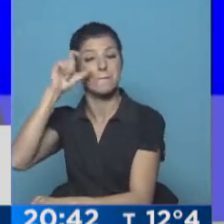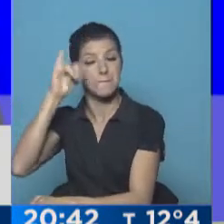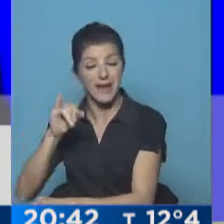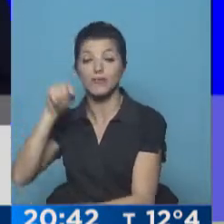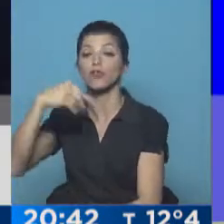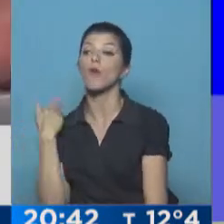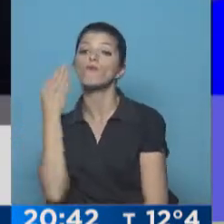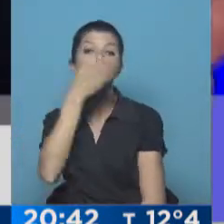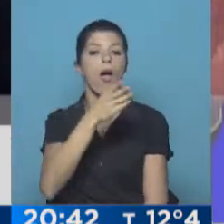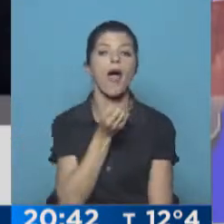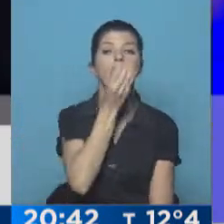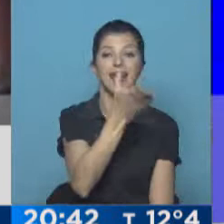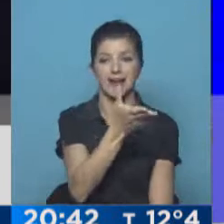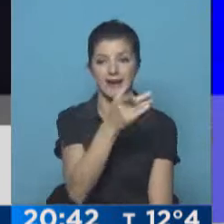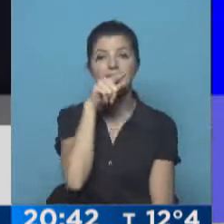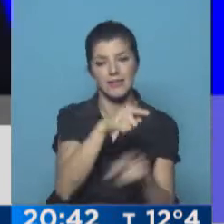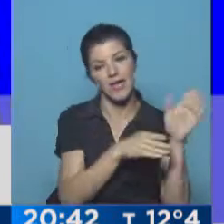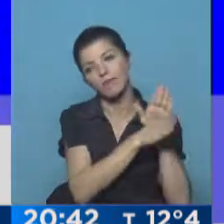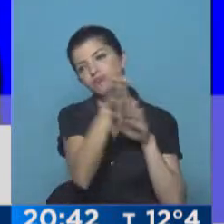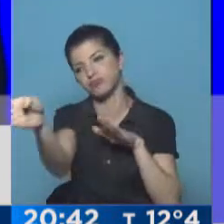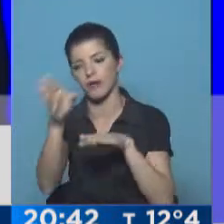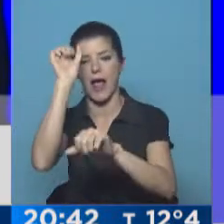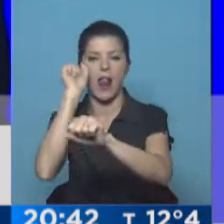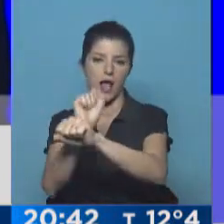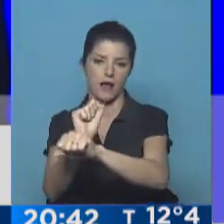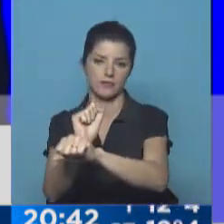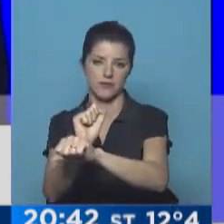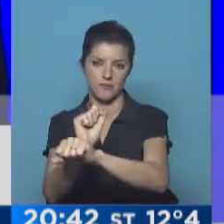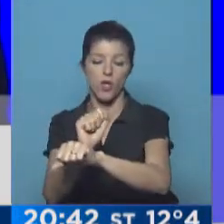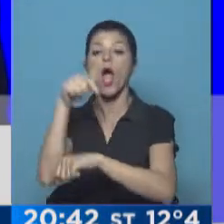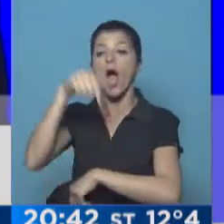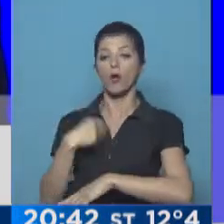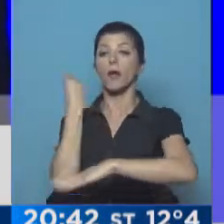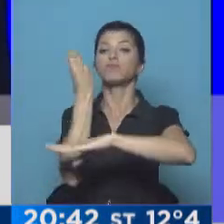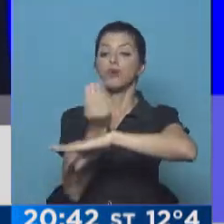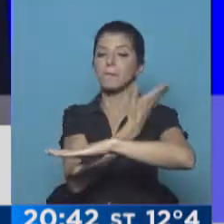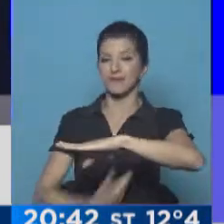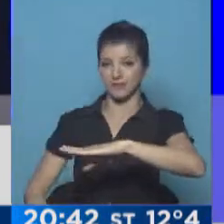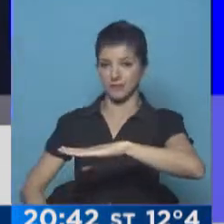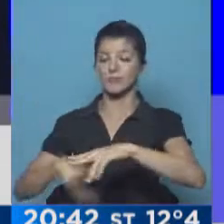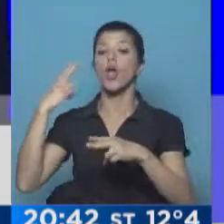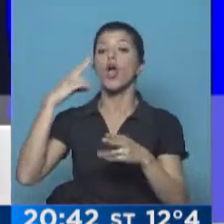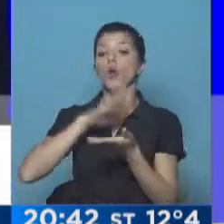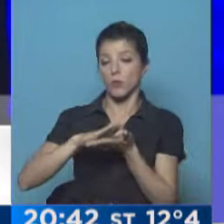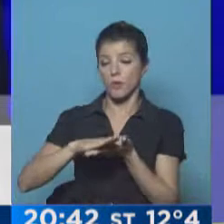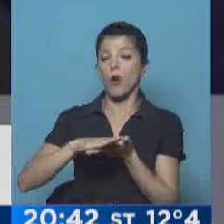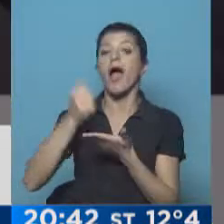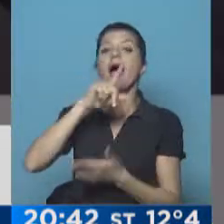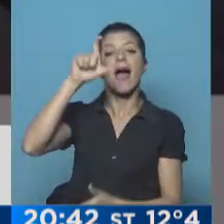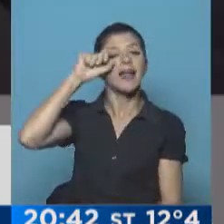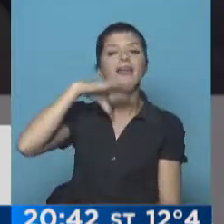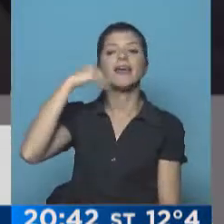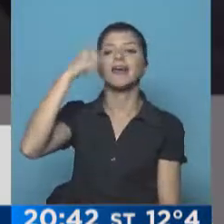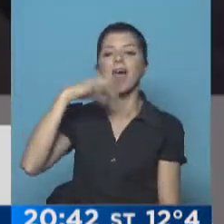declarar derechito a la cárcel guatemala tiene un nuevo presidente se llama alejandro maldonado un hombre de larga trayectoria